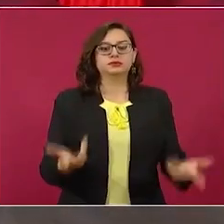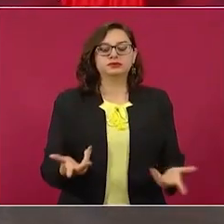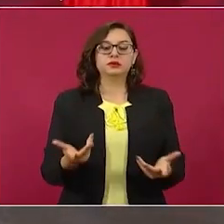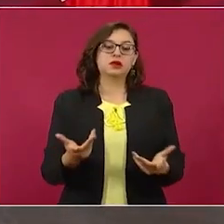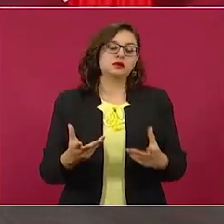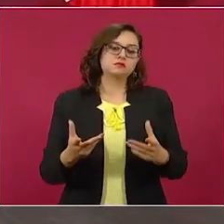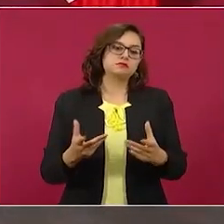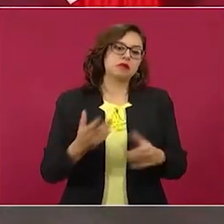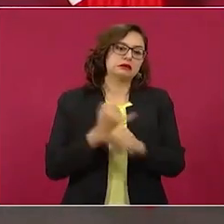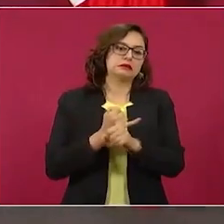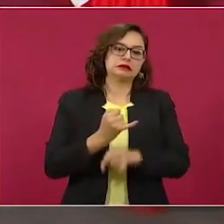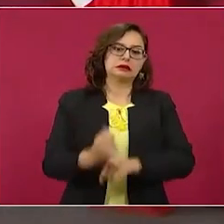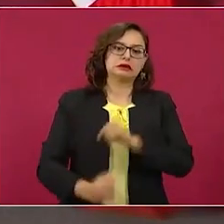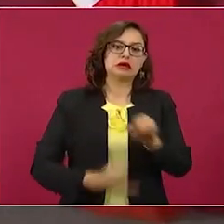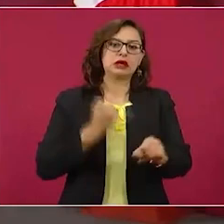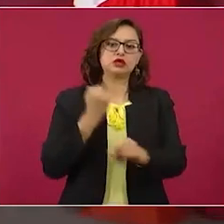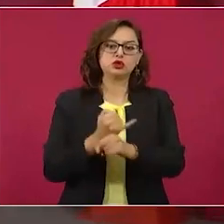internacional